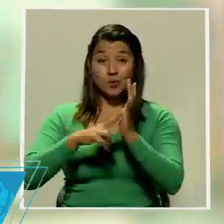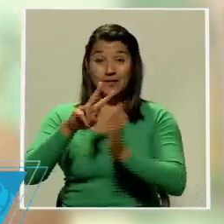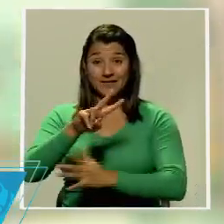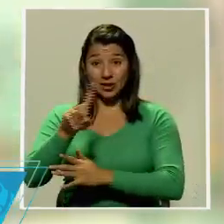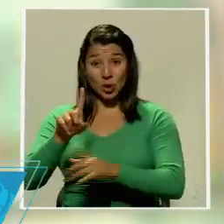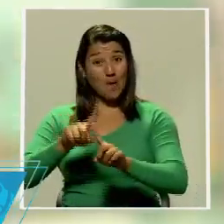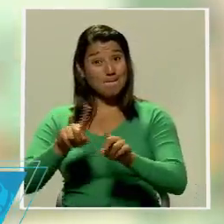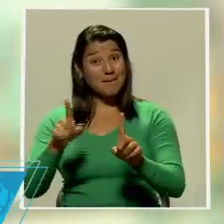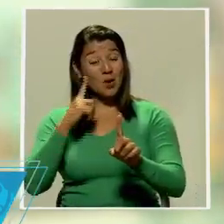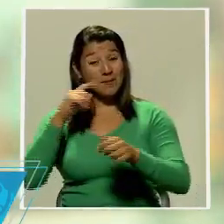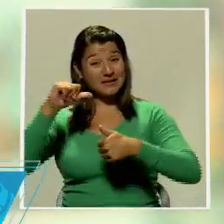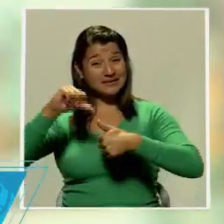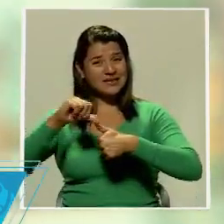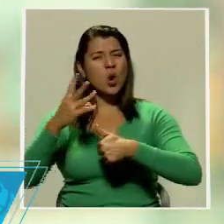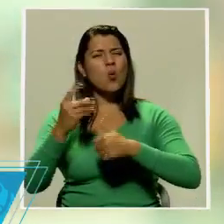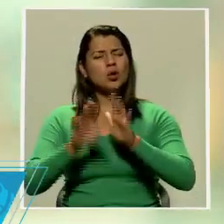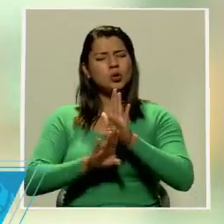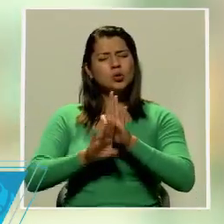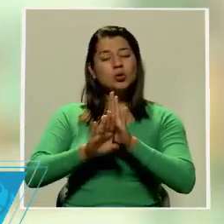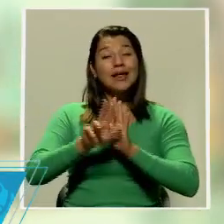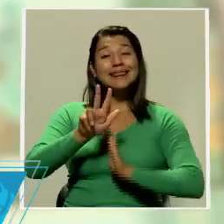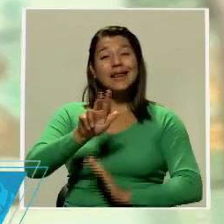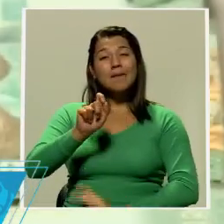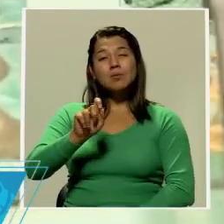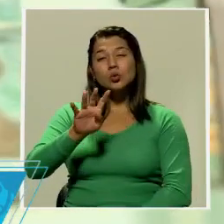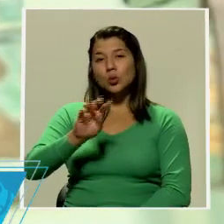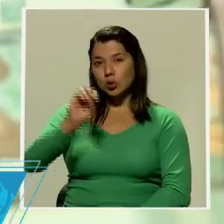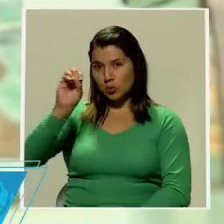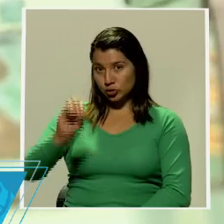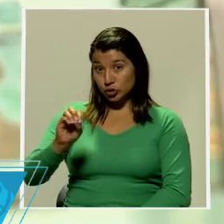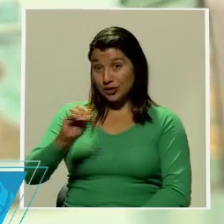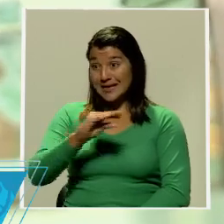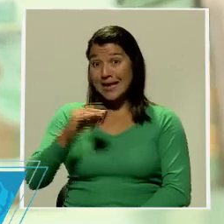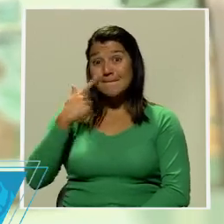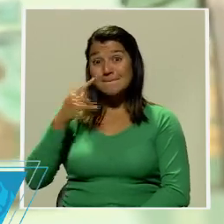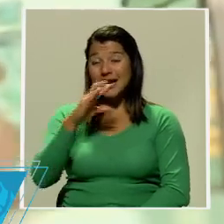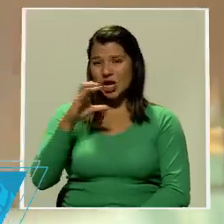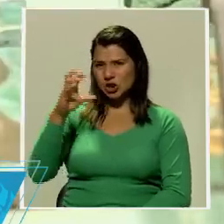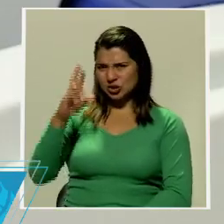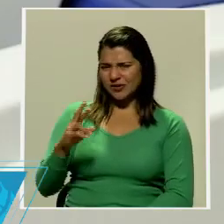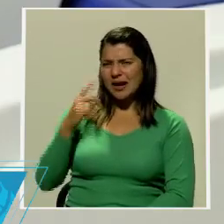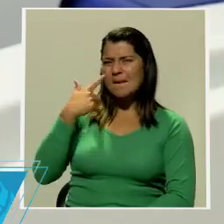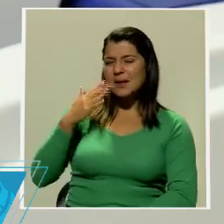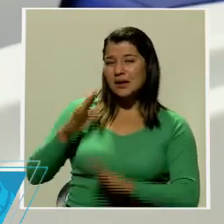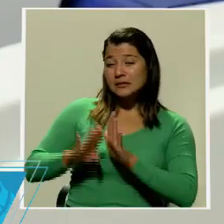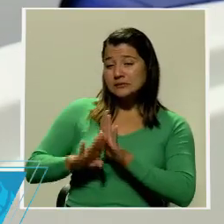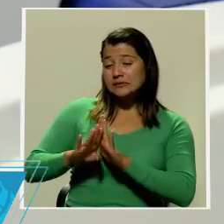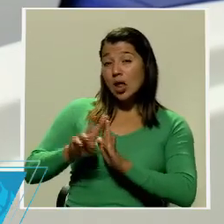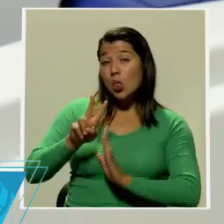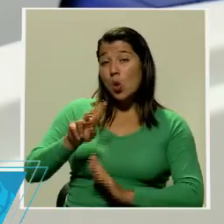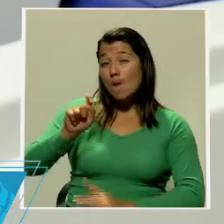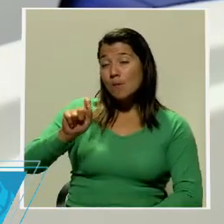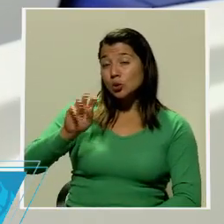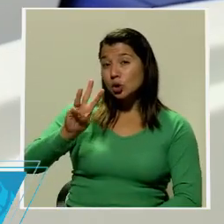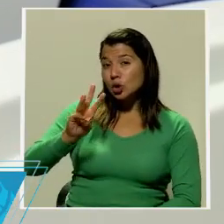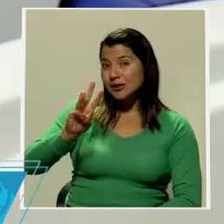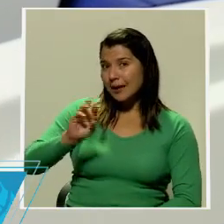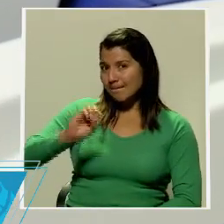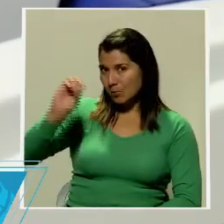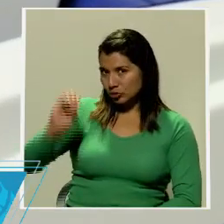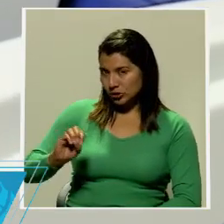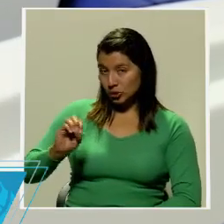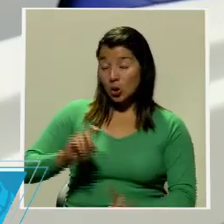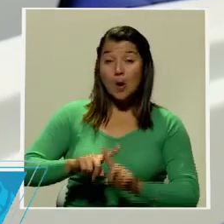centroamericana, la expectativa es de un 3,4% y en el caso de Costa Rica se prevé un crecimiento de 2,6%. Eso